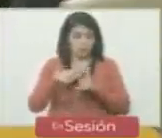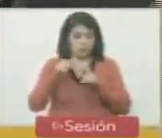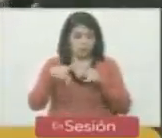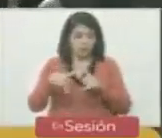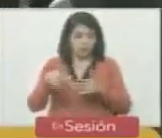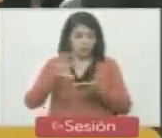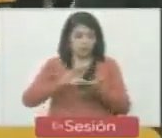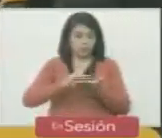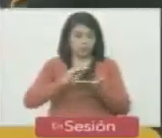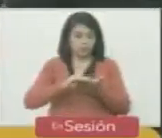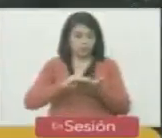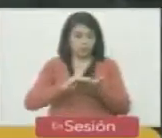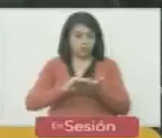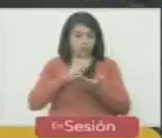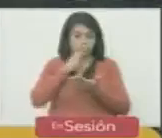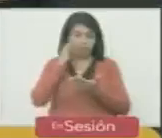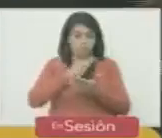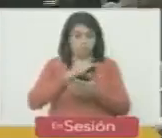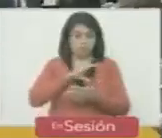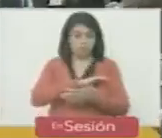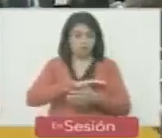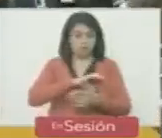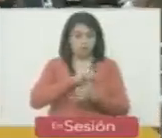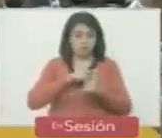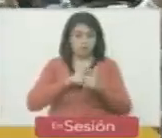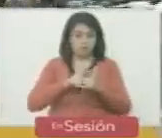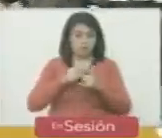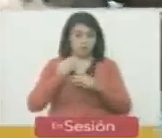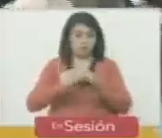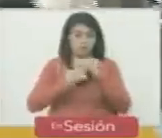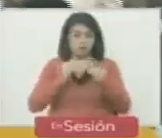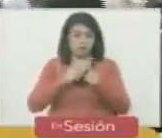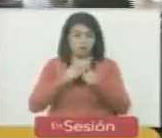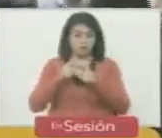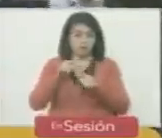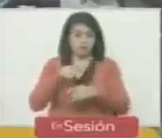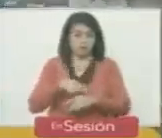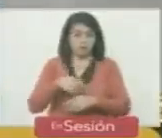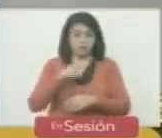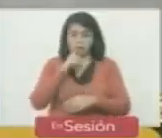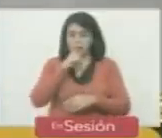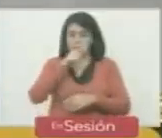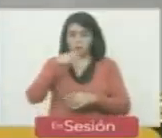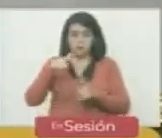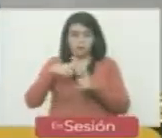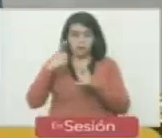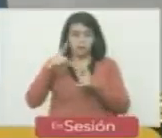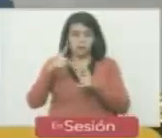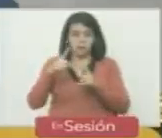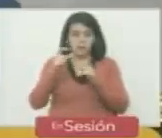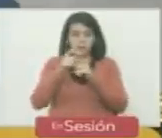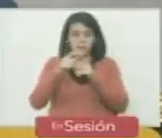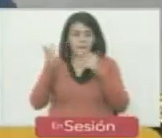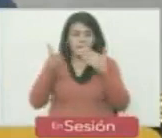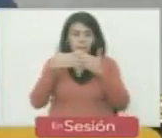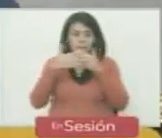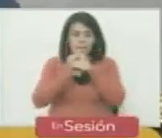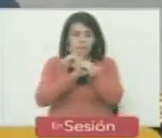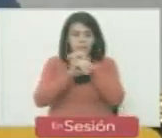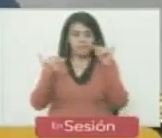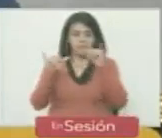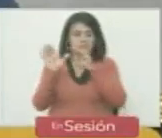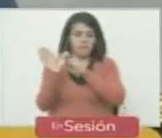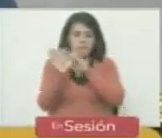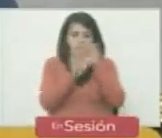misma se conformó una comisión. No hay más personas anotadas en el derecho de palabra. ¿Se va a cerrar la sesión? Se